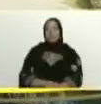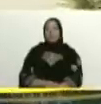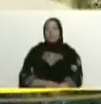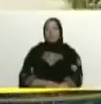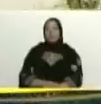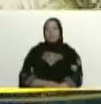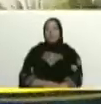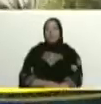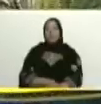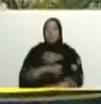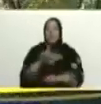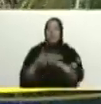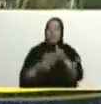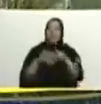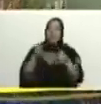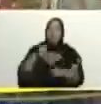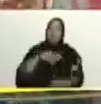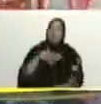Pregunto aquí